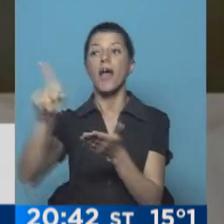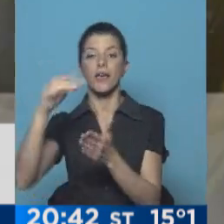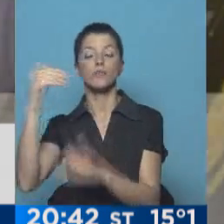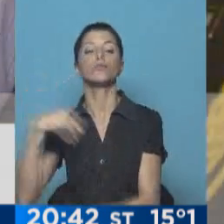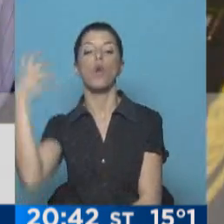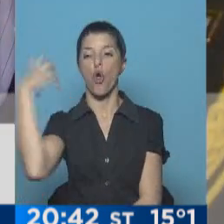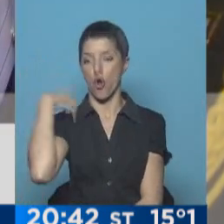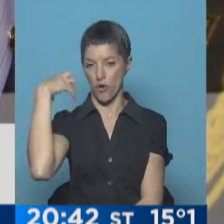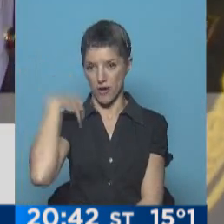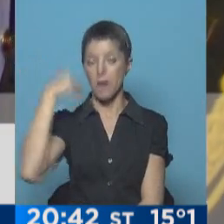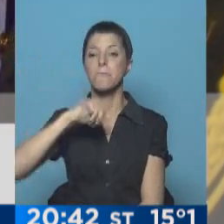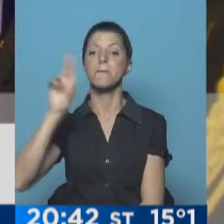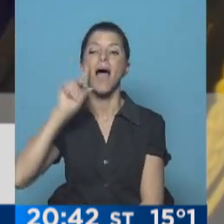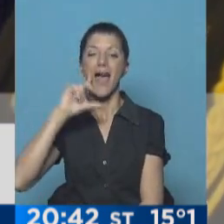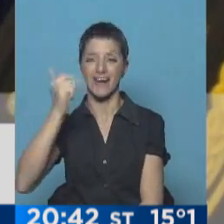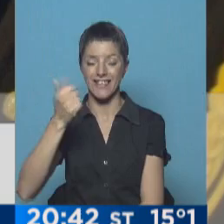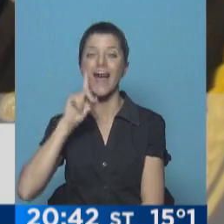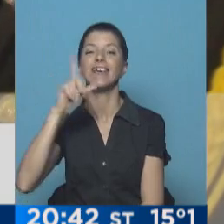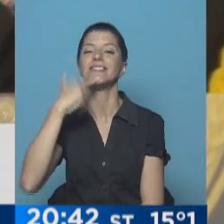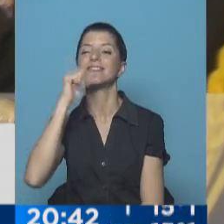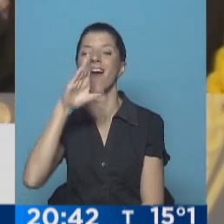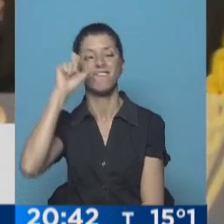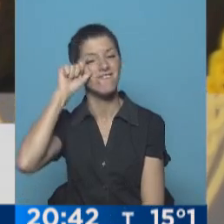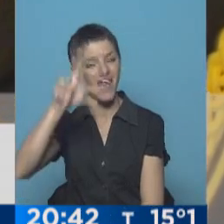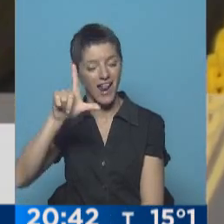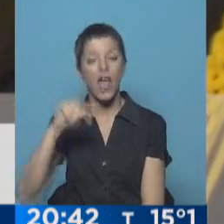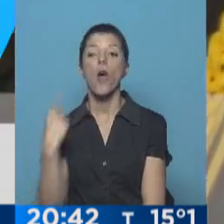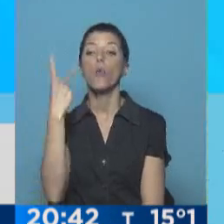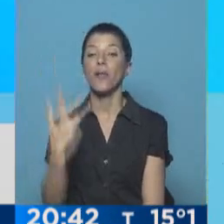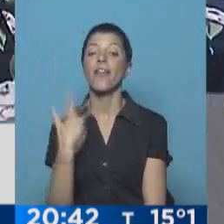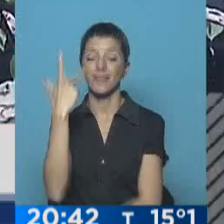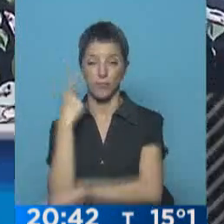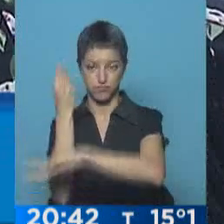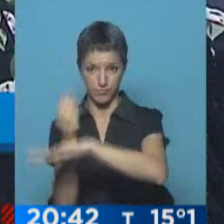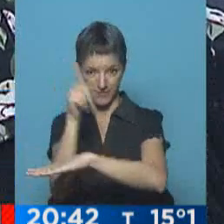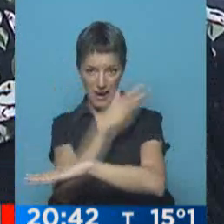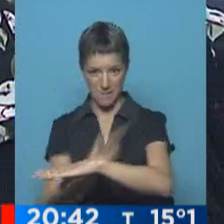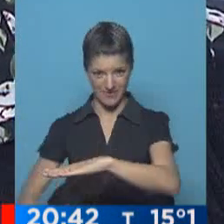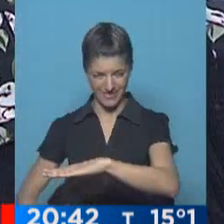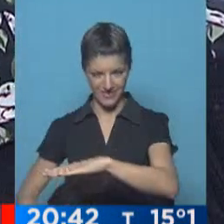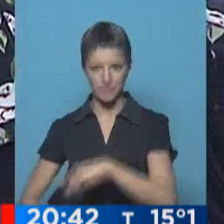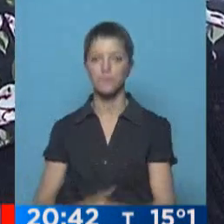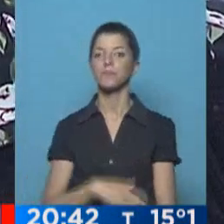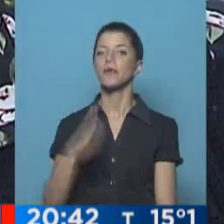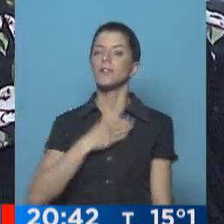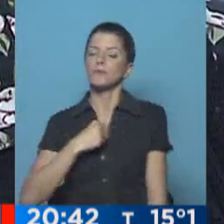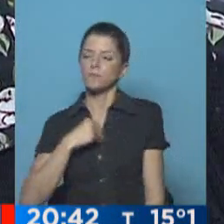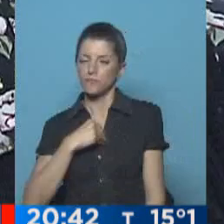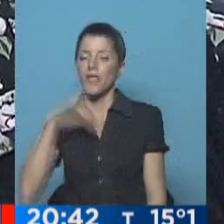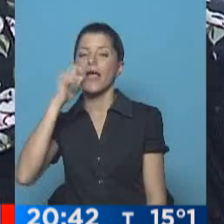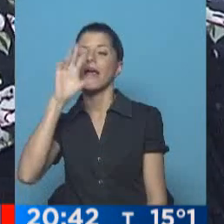coronel María Isabel Panza, una de las tres edecanas de la presidenta. Mi querida Clara